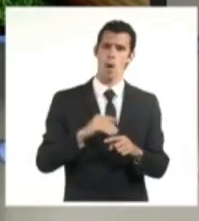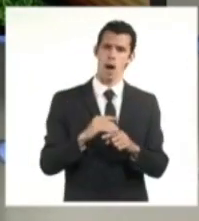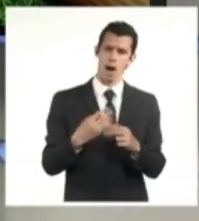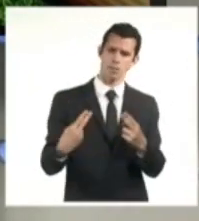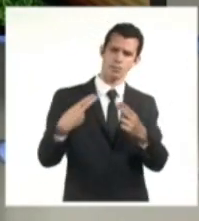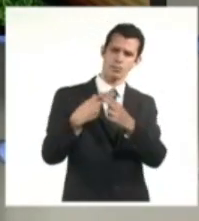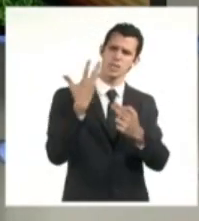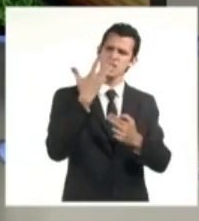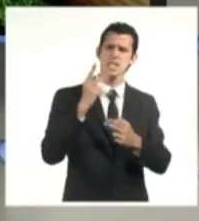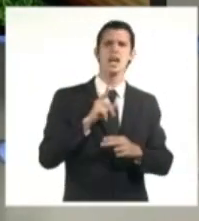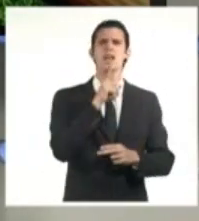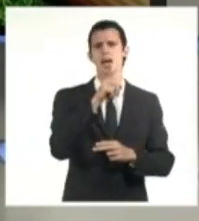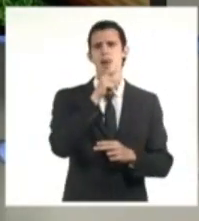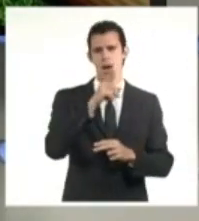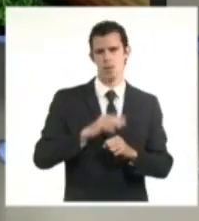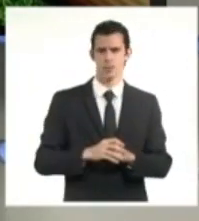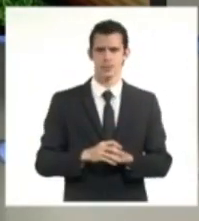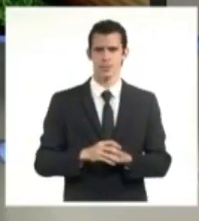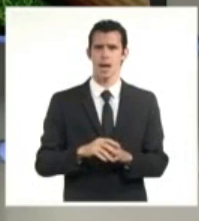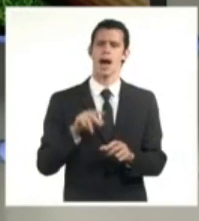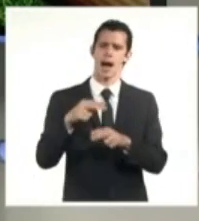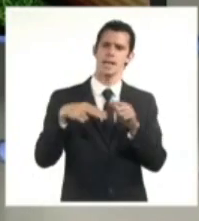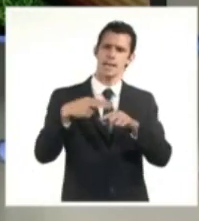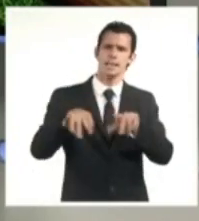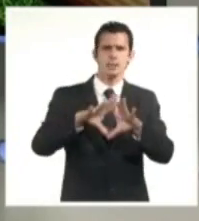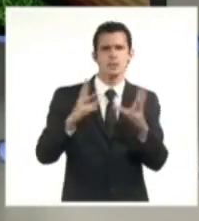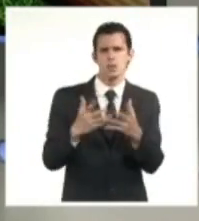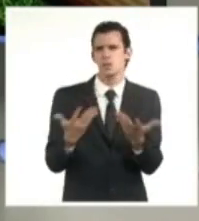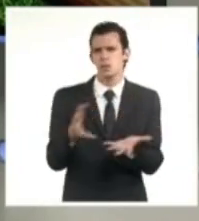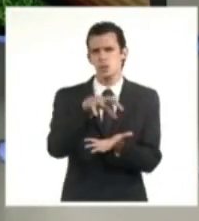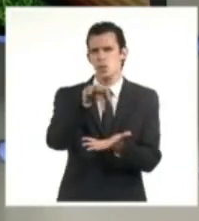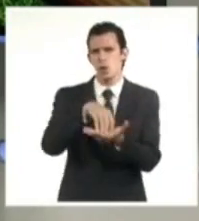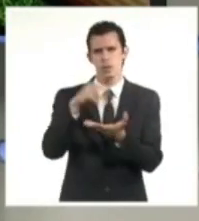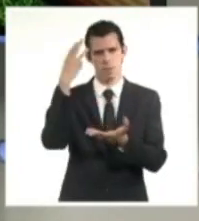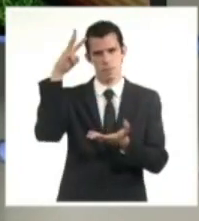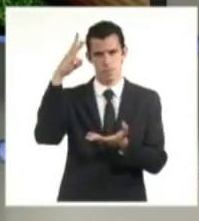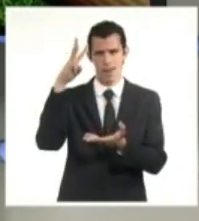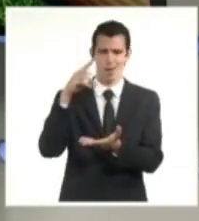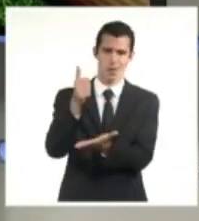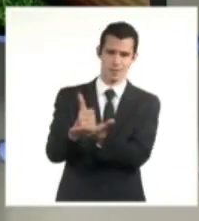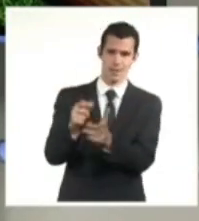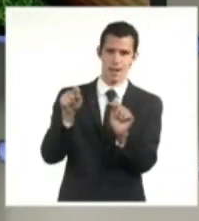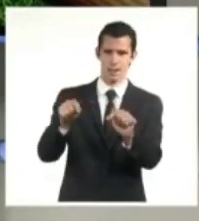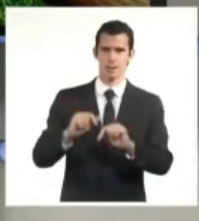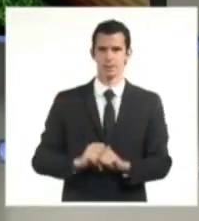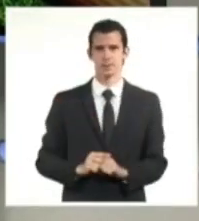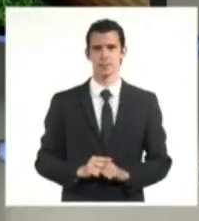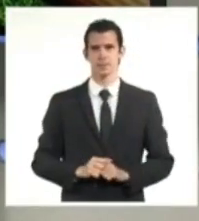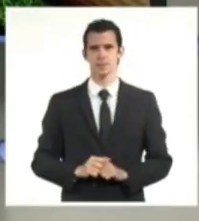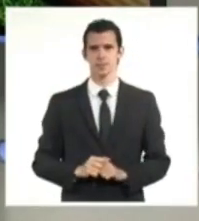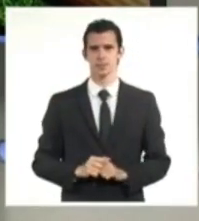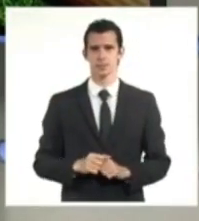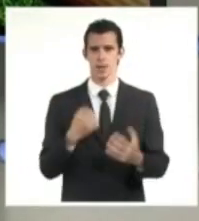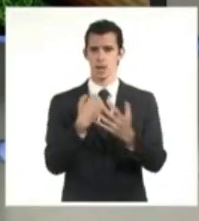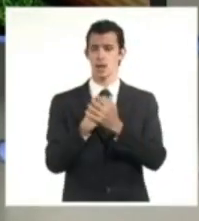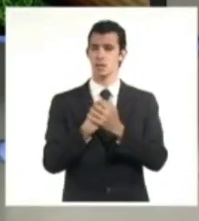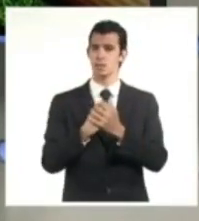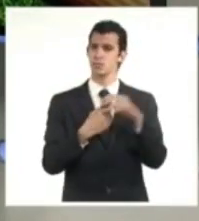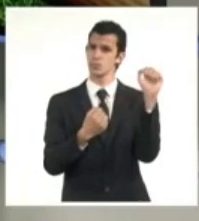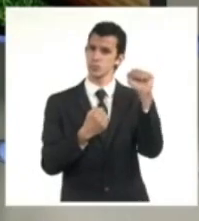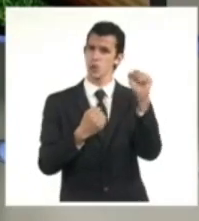en una de las semifinales del Premundial Sub-23 con sede en Aguascalientes, México. Está anunciado para trabajar el zurdo